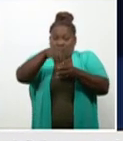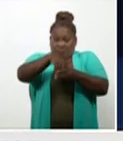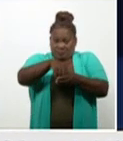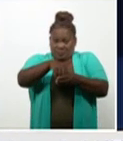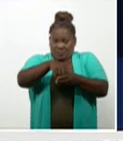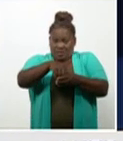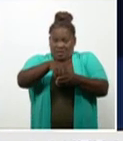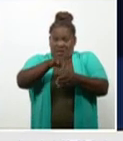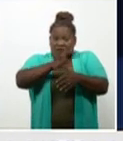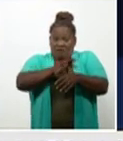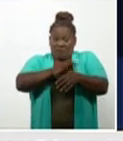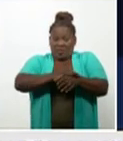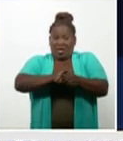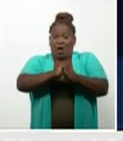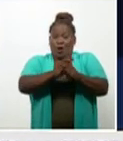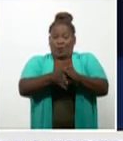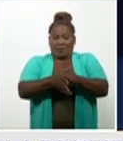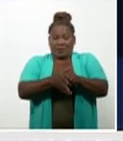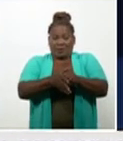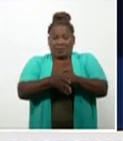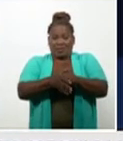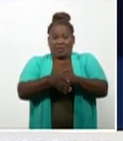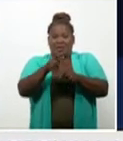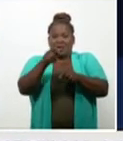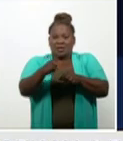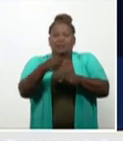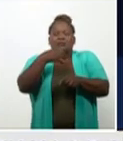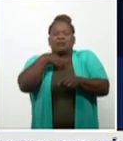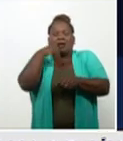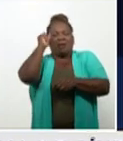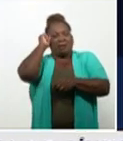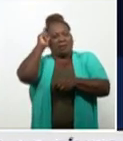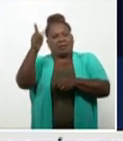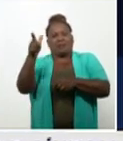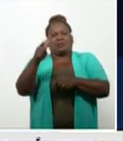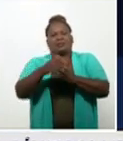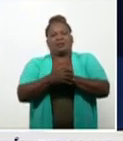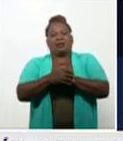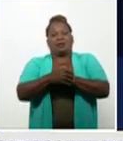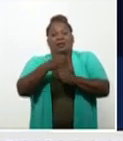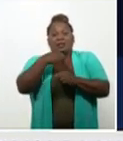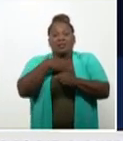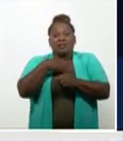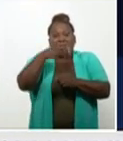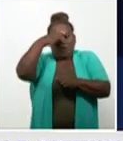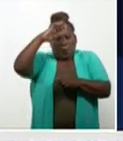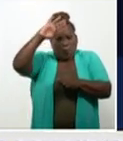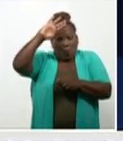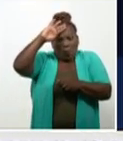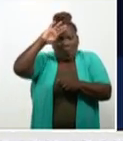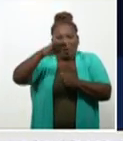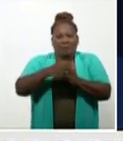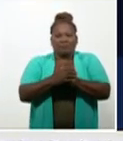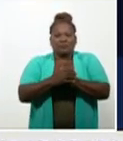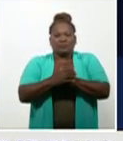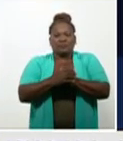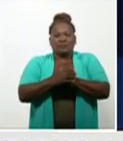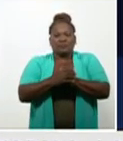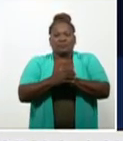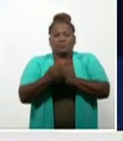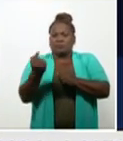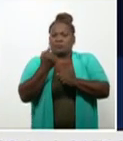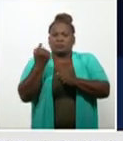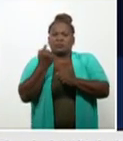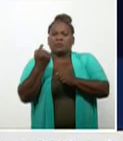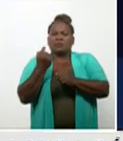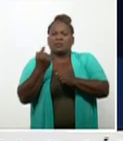COVID-19, pues indiscutiblemente lleva las experiencias que tiene Cuba en, no solo en el, desde el punto de